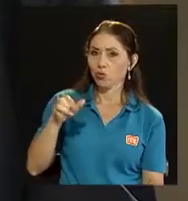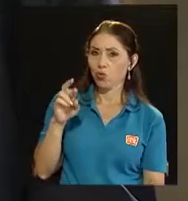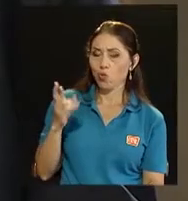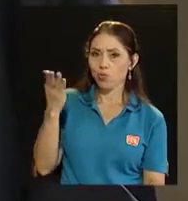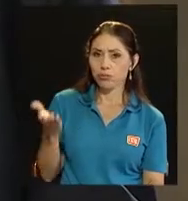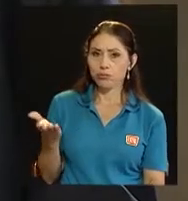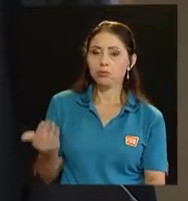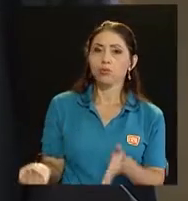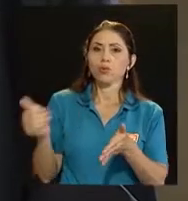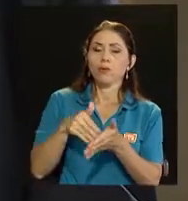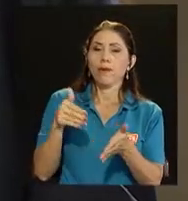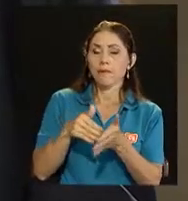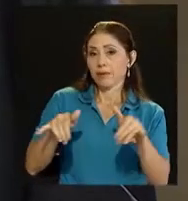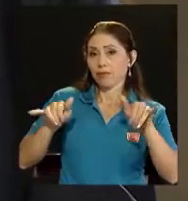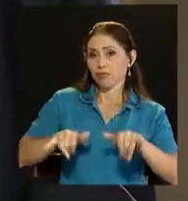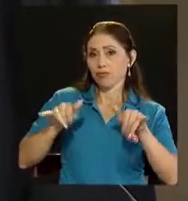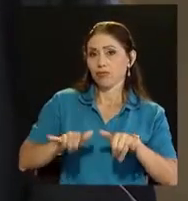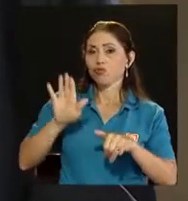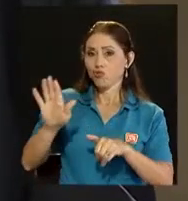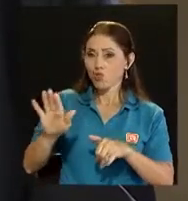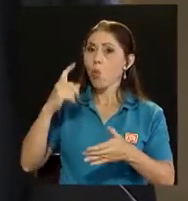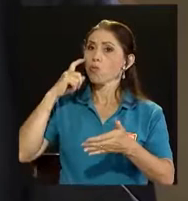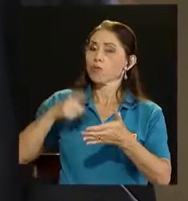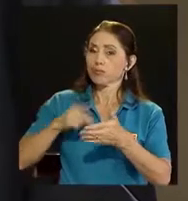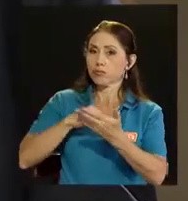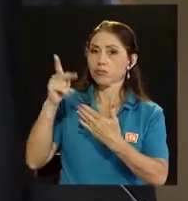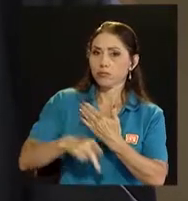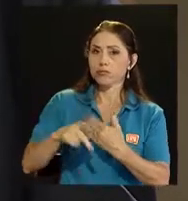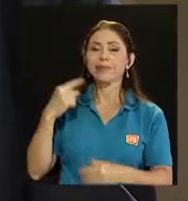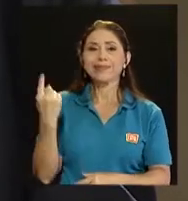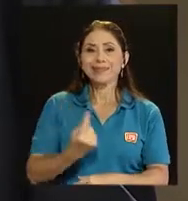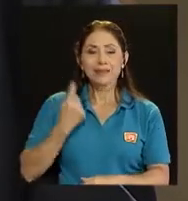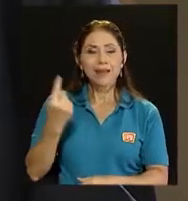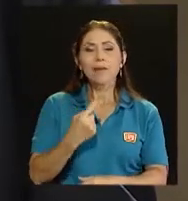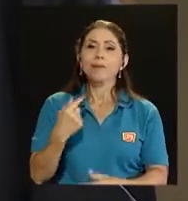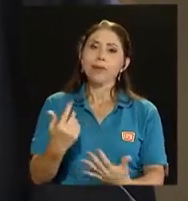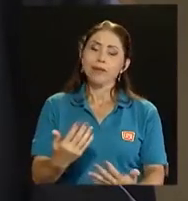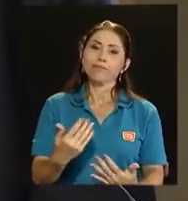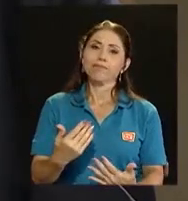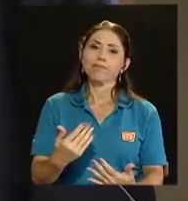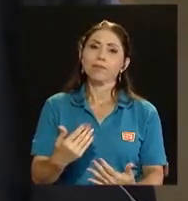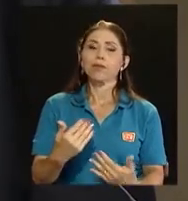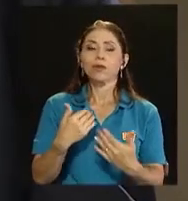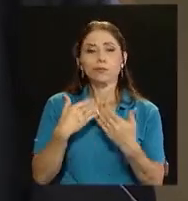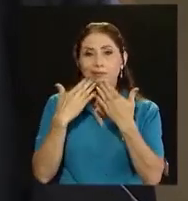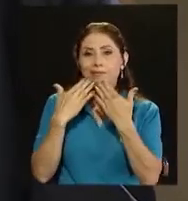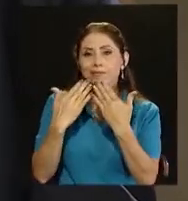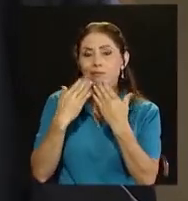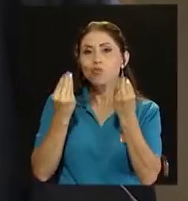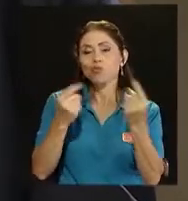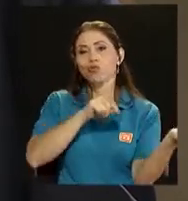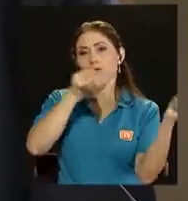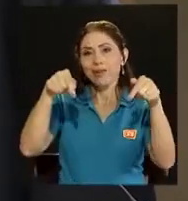de estar nuevamente en su prestigioso programa. Siempre me agradece muchísimo de venir acá y